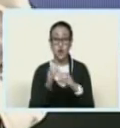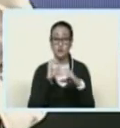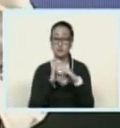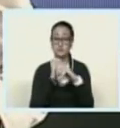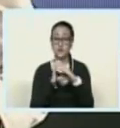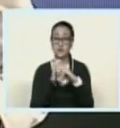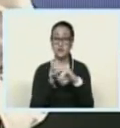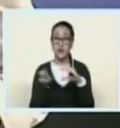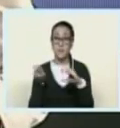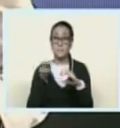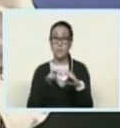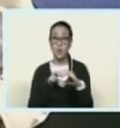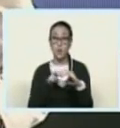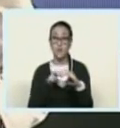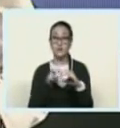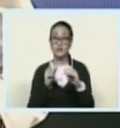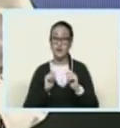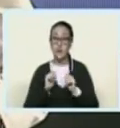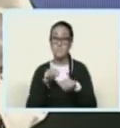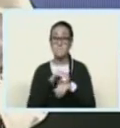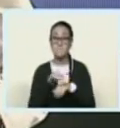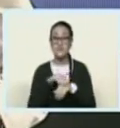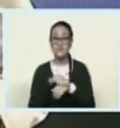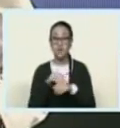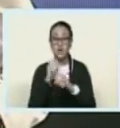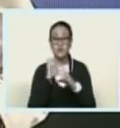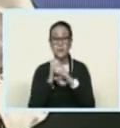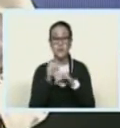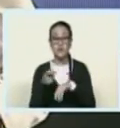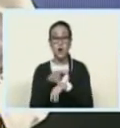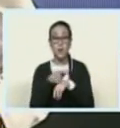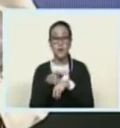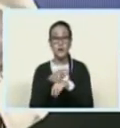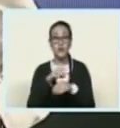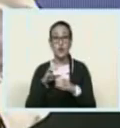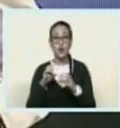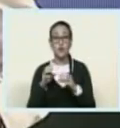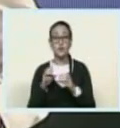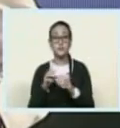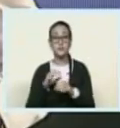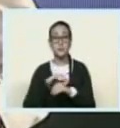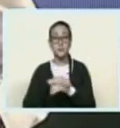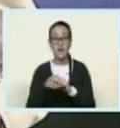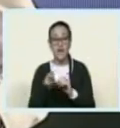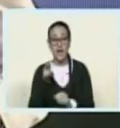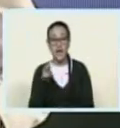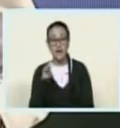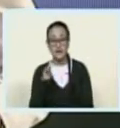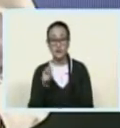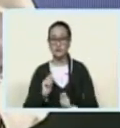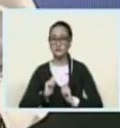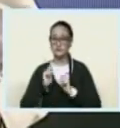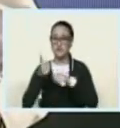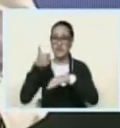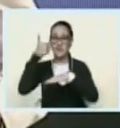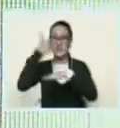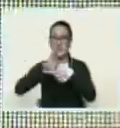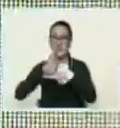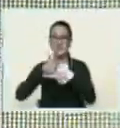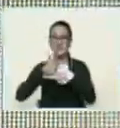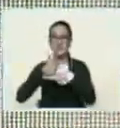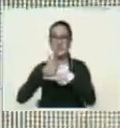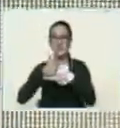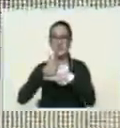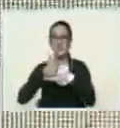transporte, le entrego la misión transporte al gobernador Héctor Rodríguez y le entrego la dirección